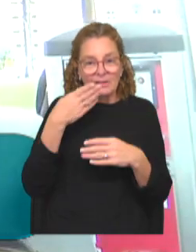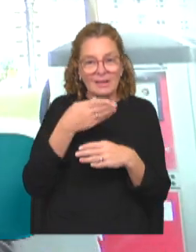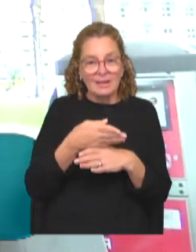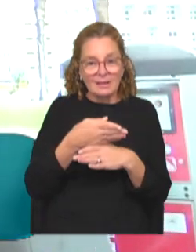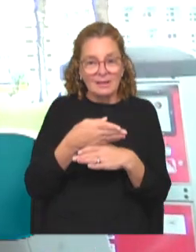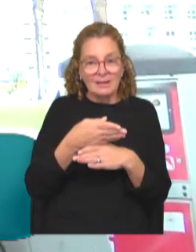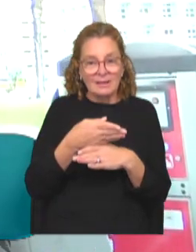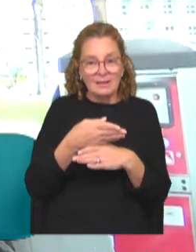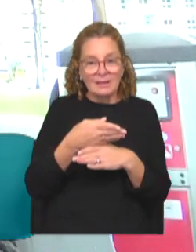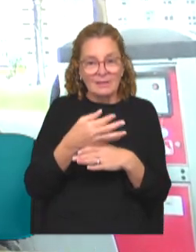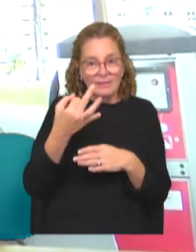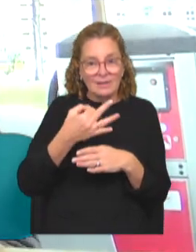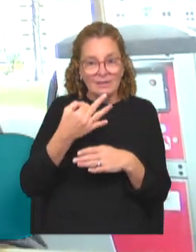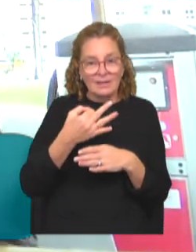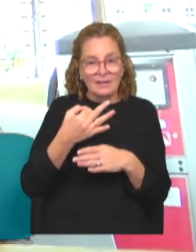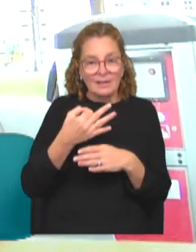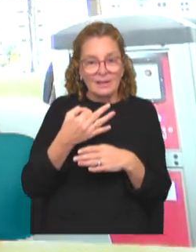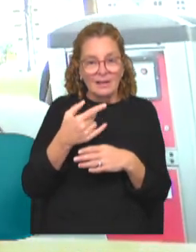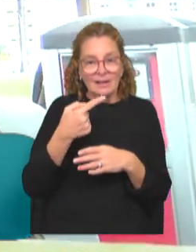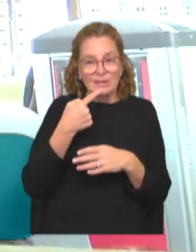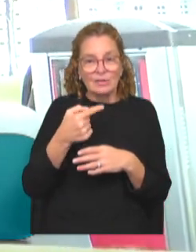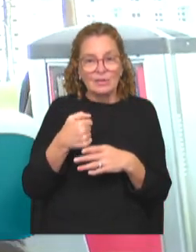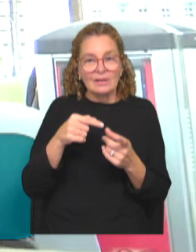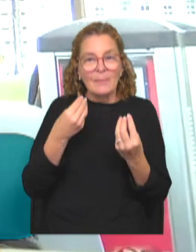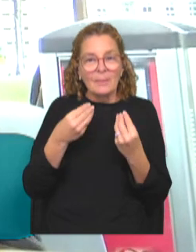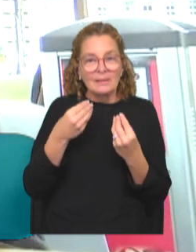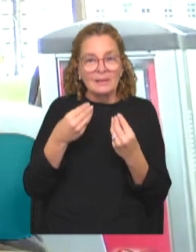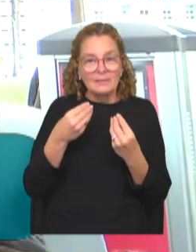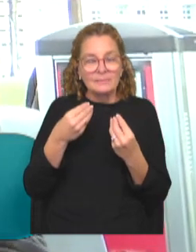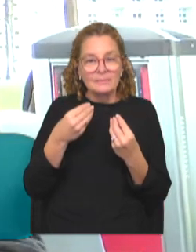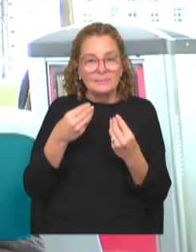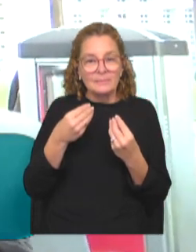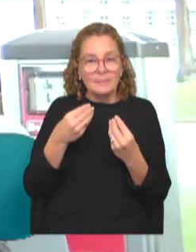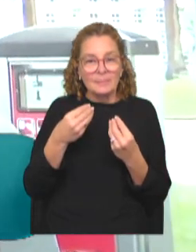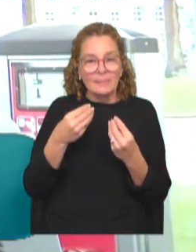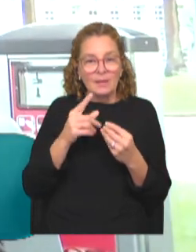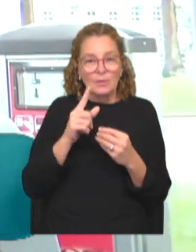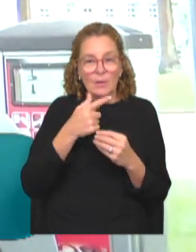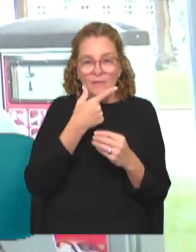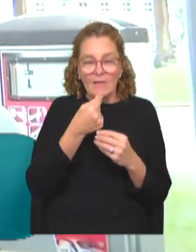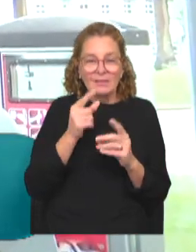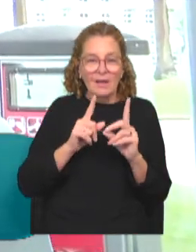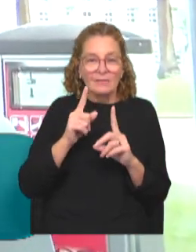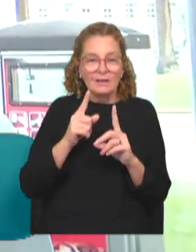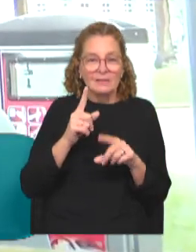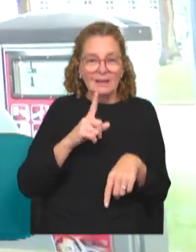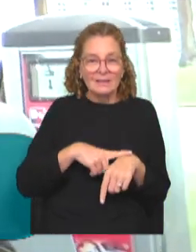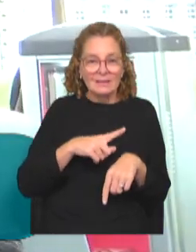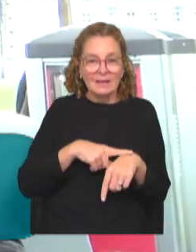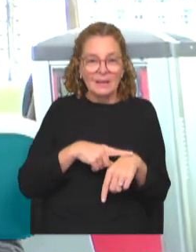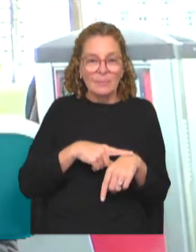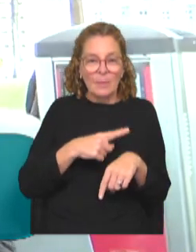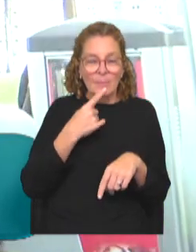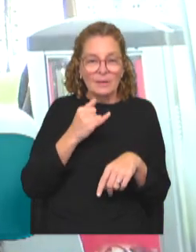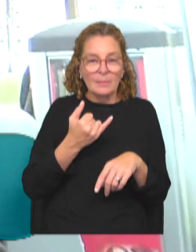a realmente a la peluquería. O sea, ¿qué pasa? no es fácil a veces disponer de tiempos. Por ejemplo,